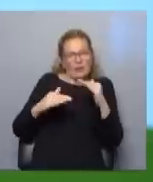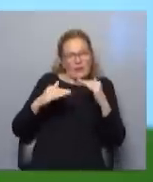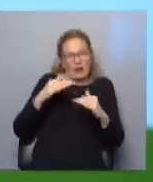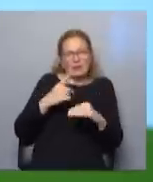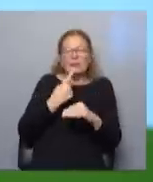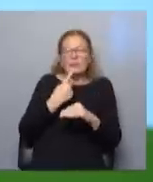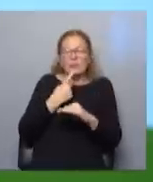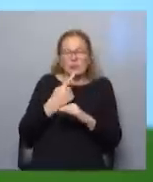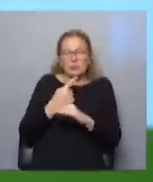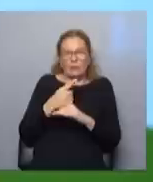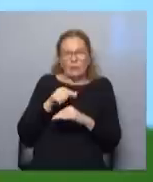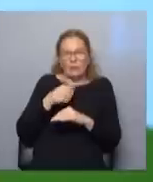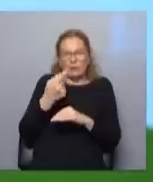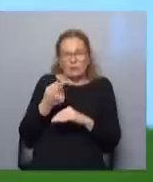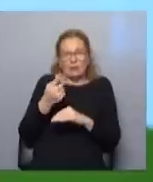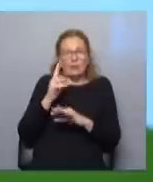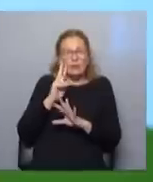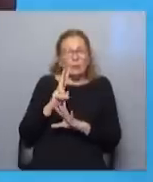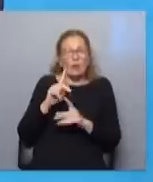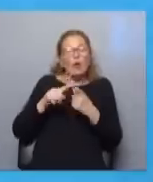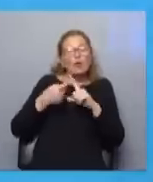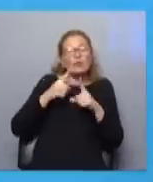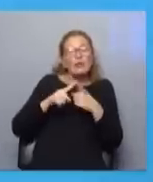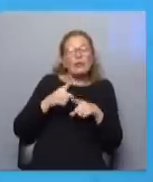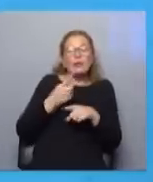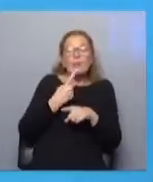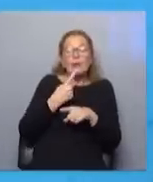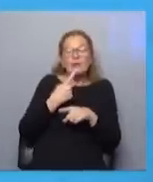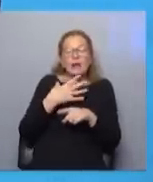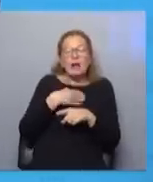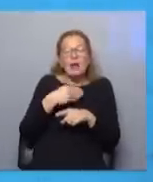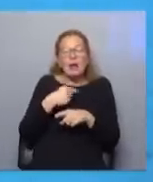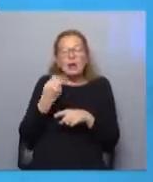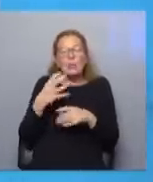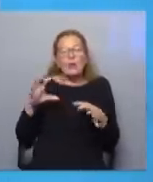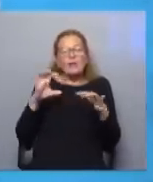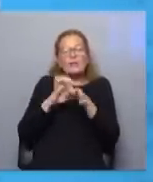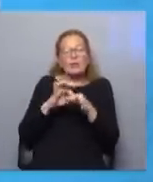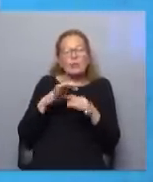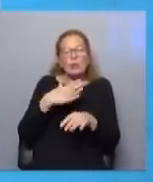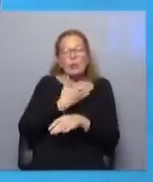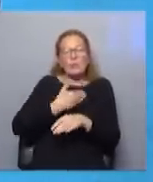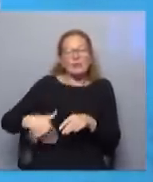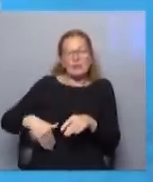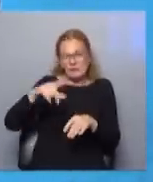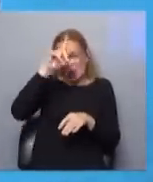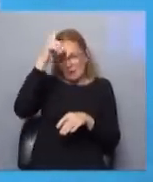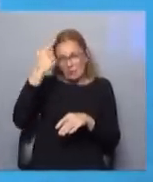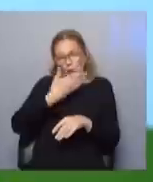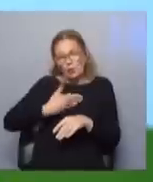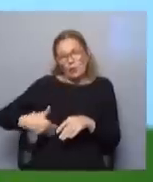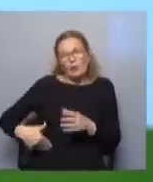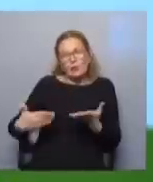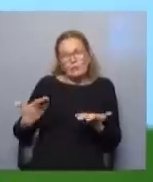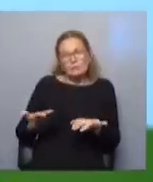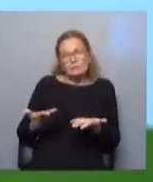político vendrán todas las lecturas y en esa coordinación con la política nacional como definiría el vínculo con el presidente lacalle pou y con el gobierno nacional